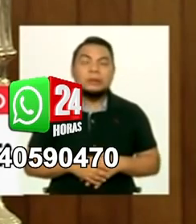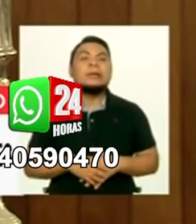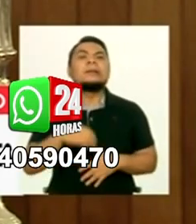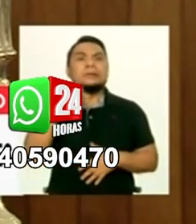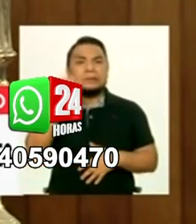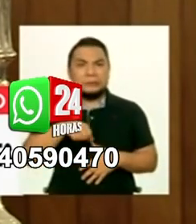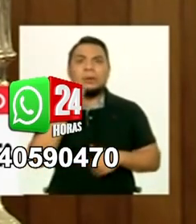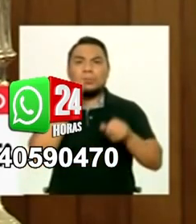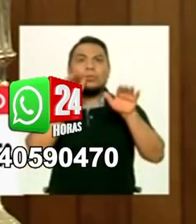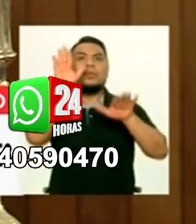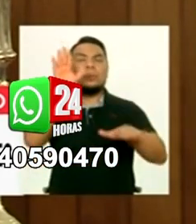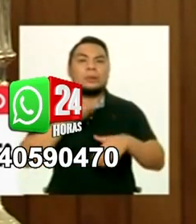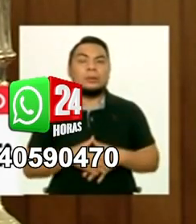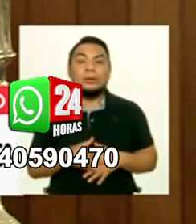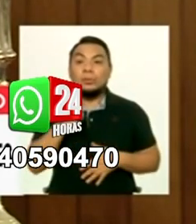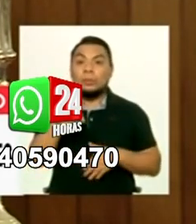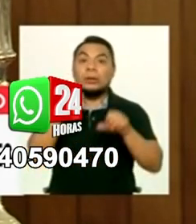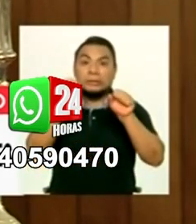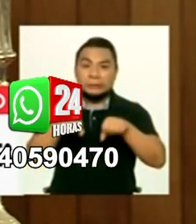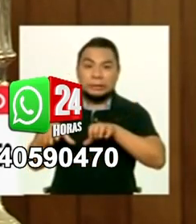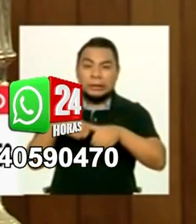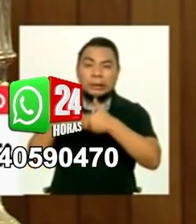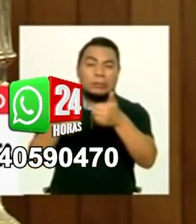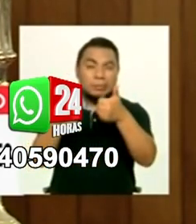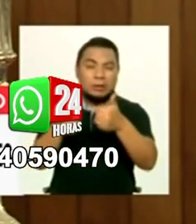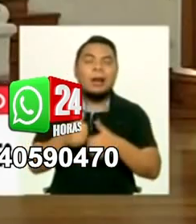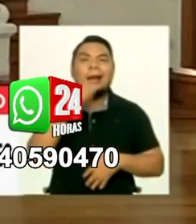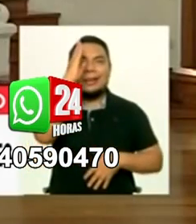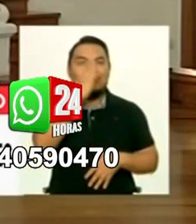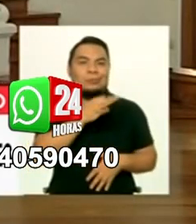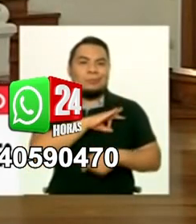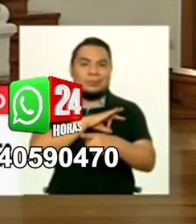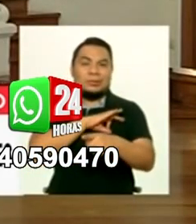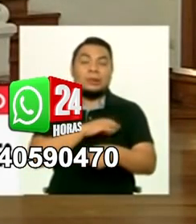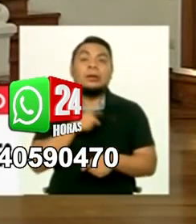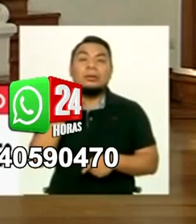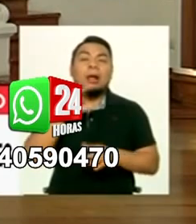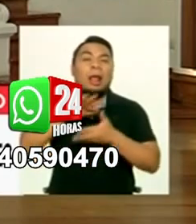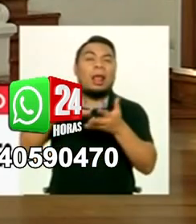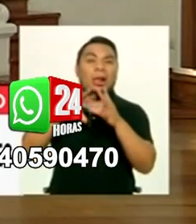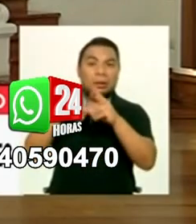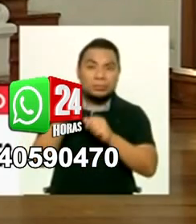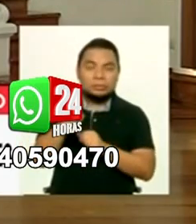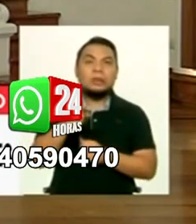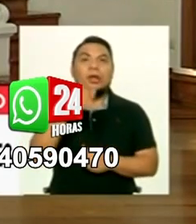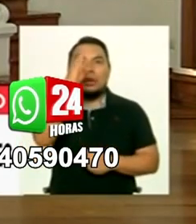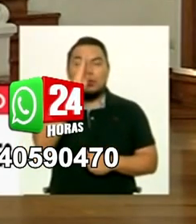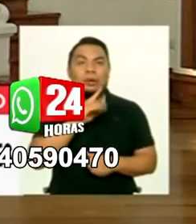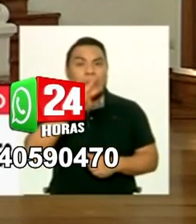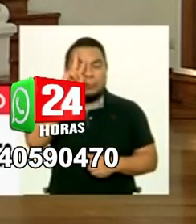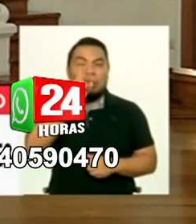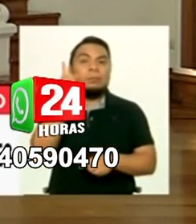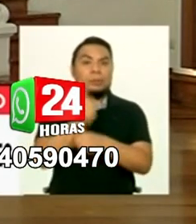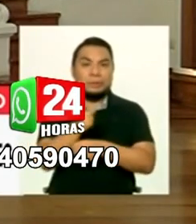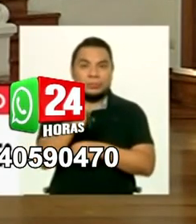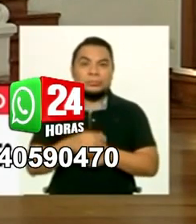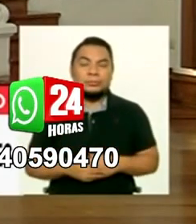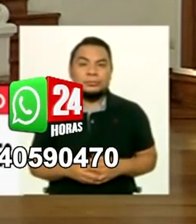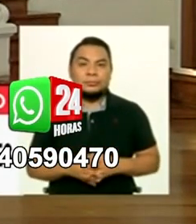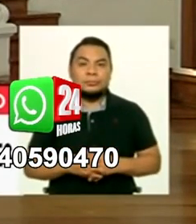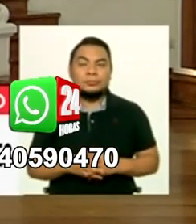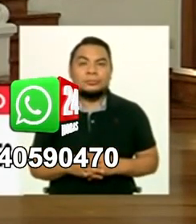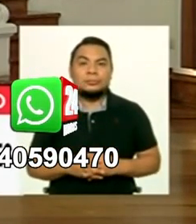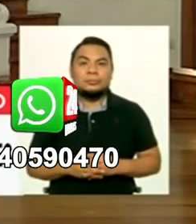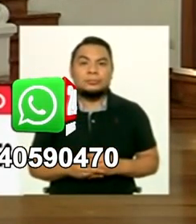Sí, juro. Si así lo hiciereis, que Dios os premie, y si no, él y la patria os lo demanden.